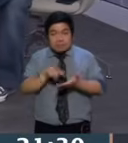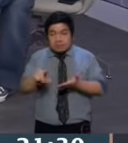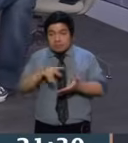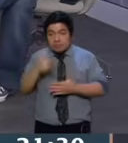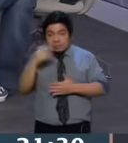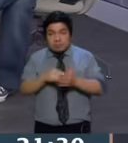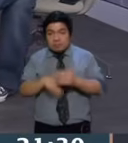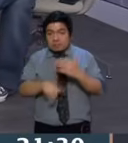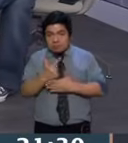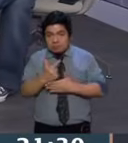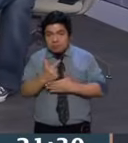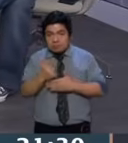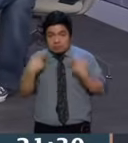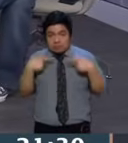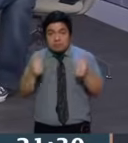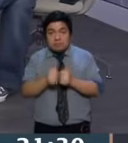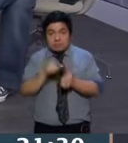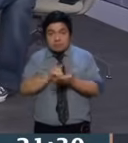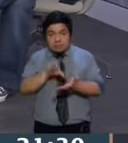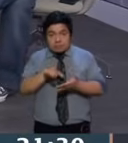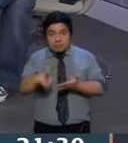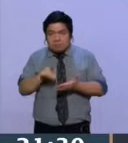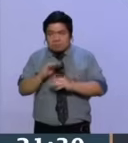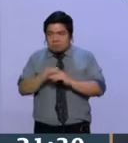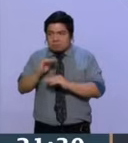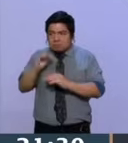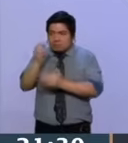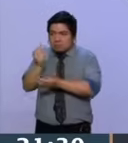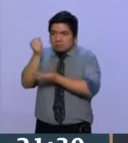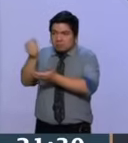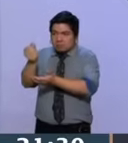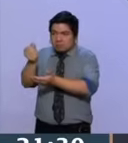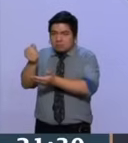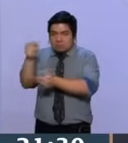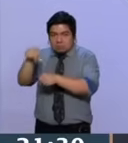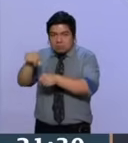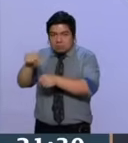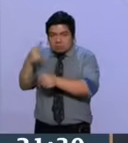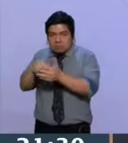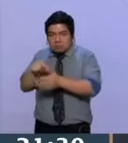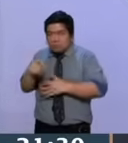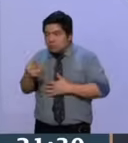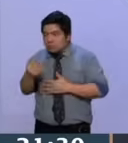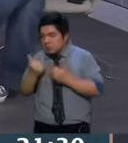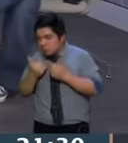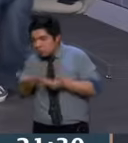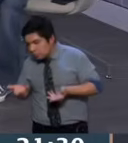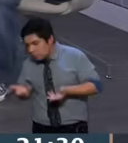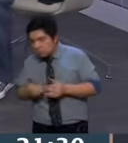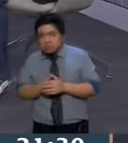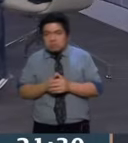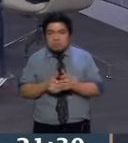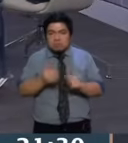el 2012 las personas con discapacidad tenían muchísimo más presupuesto que hoy en el 2024. En el 2012, difícilmente, porque